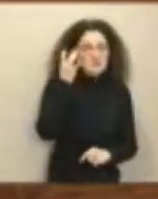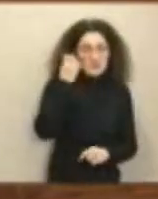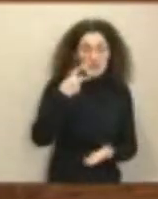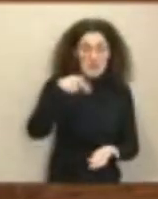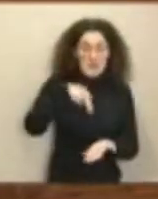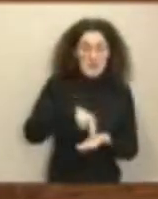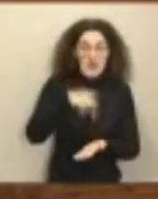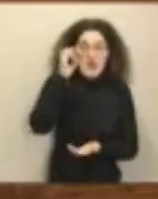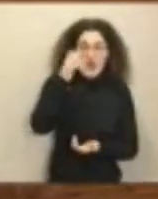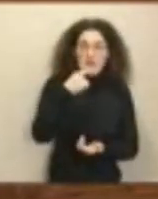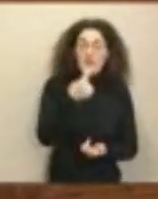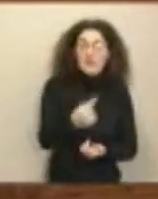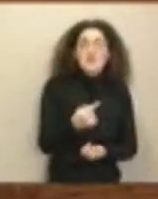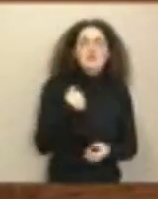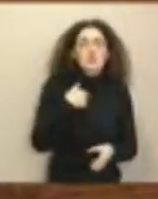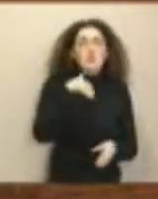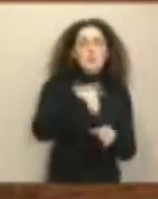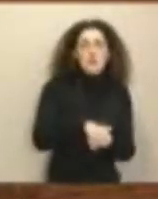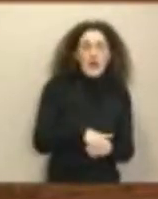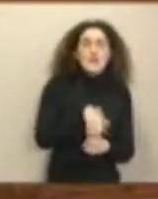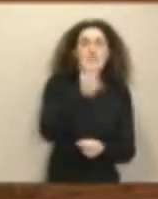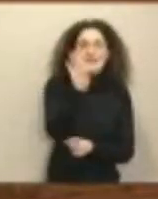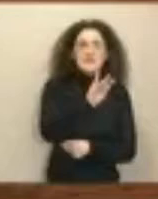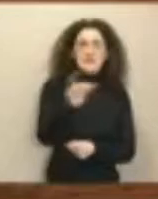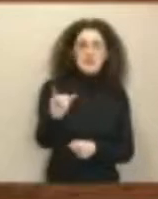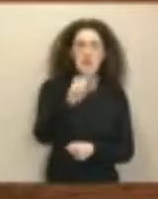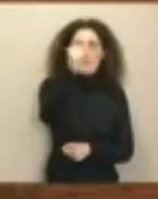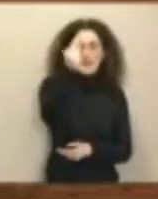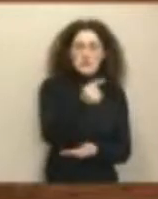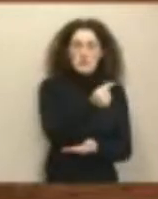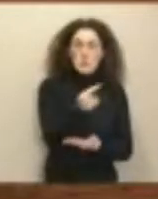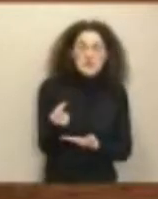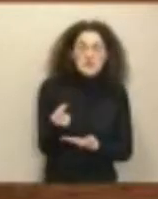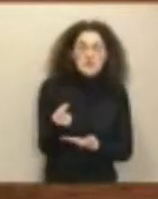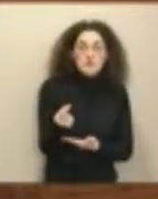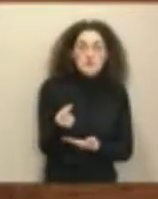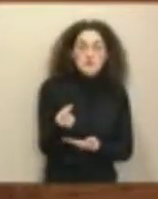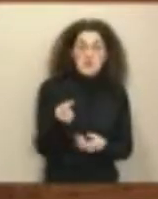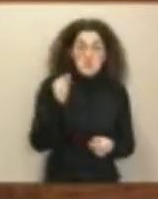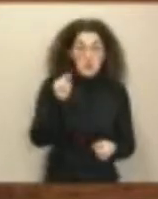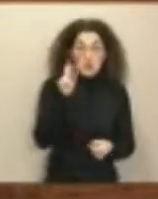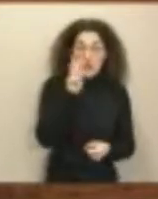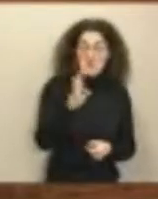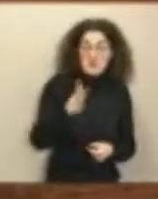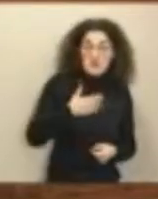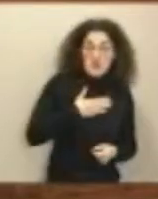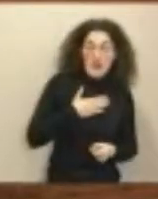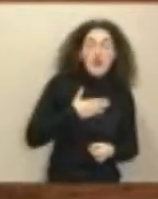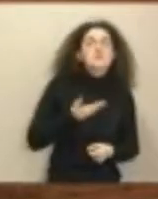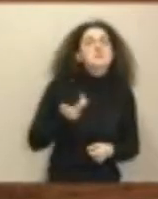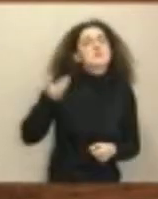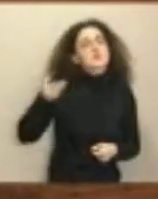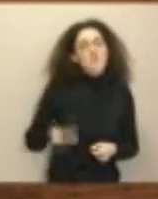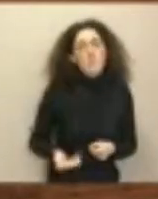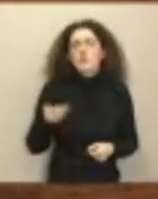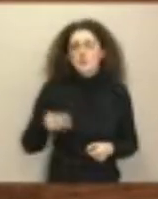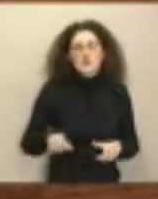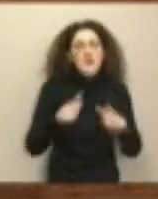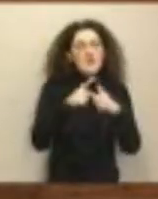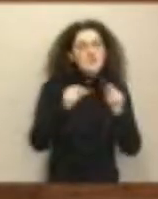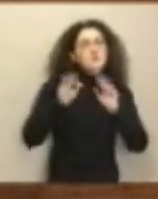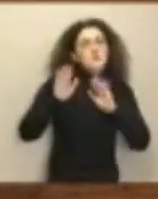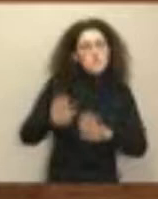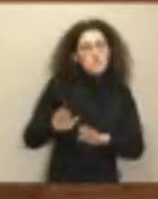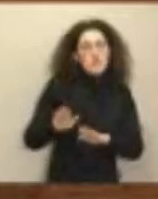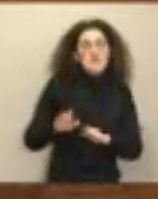para decir que va a votar favorablemente a unos presupuestos que, desde nuestro punto de vista, son importantes para Asturias, bajan